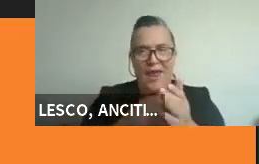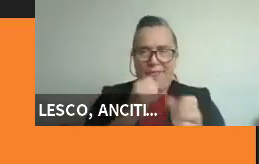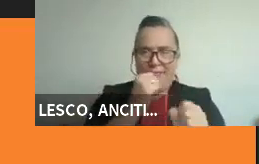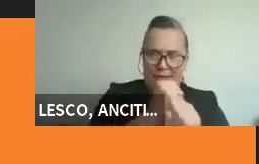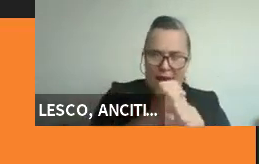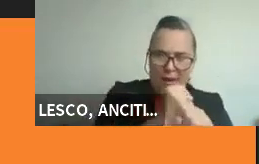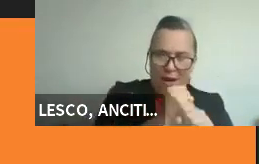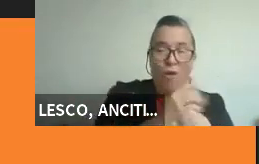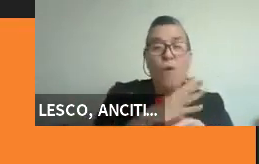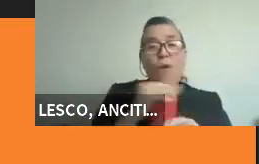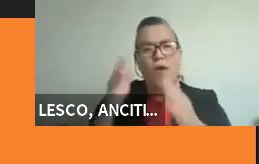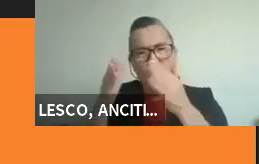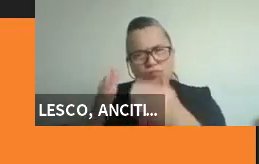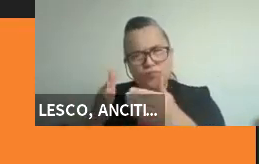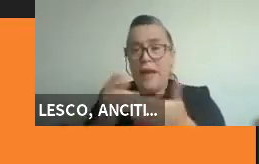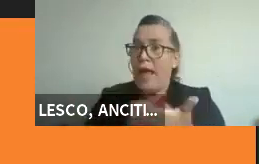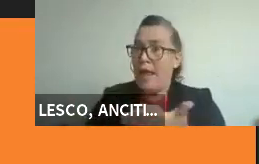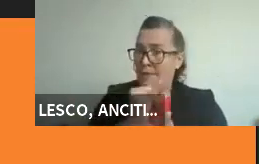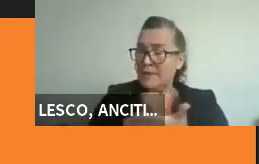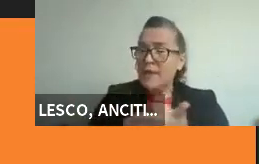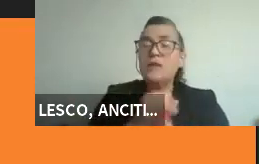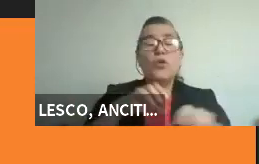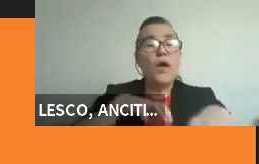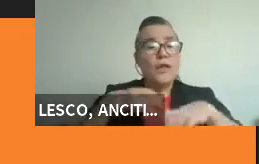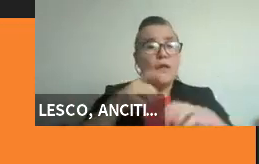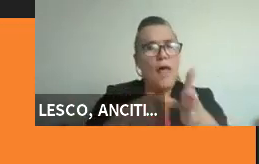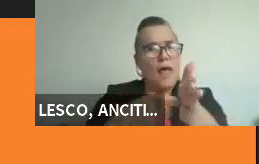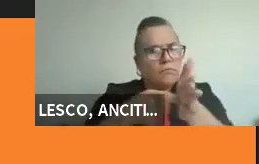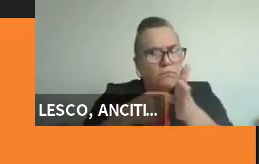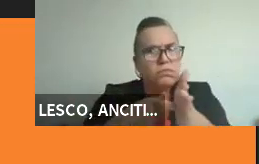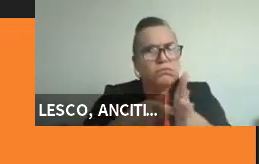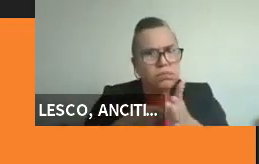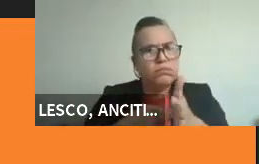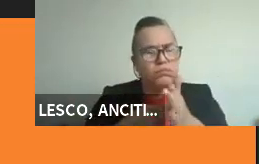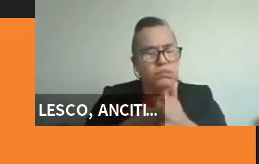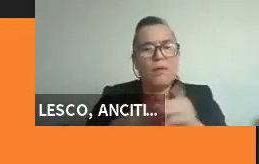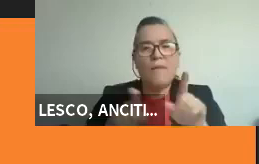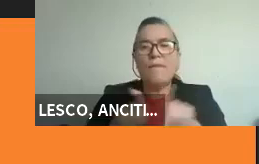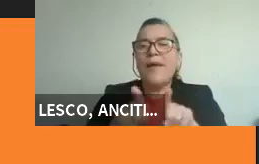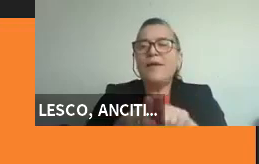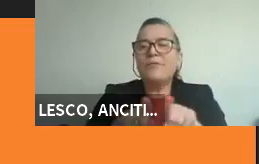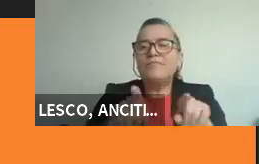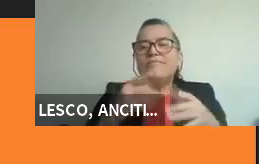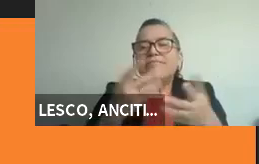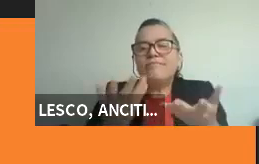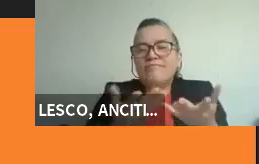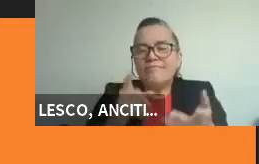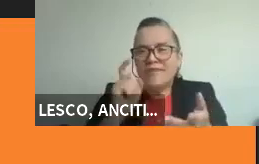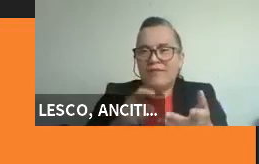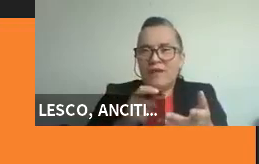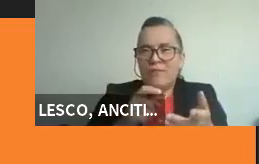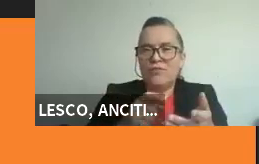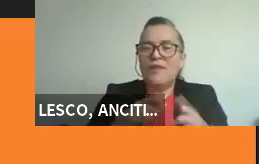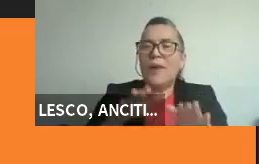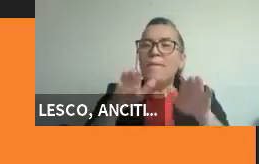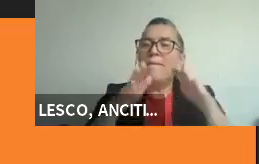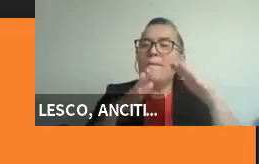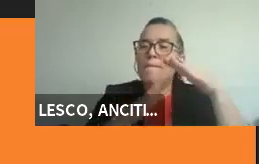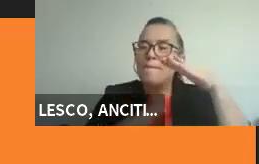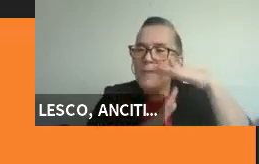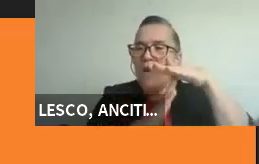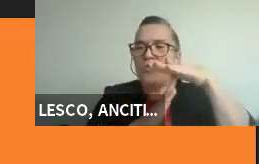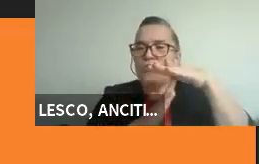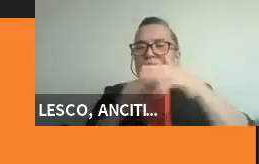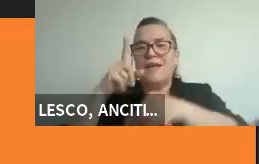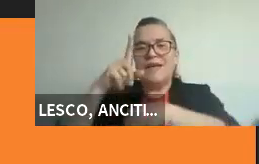investigación es una actividad muy demandante en términos de trabajo dedicación pero también debemos tener presente que demandan pausa y tiempo